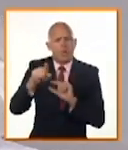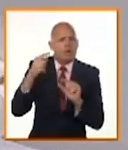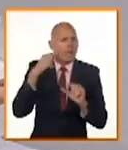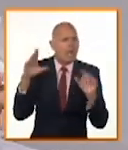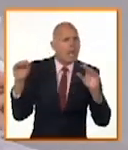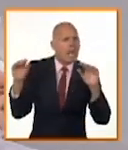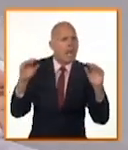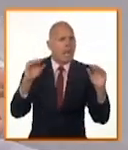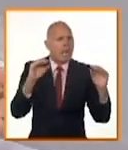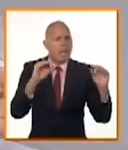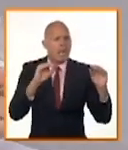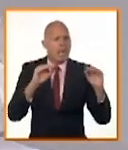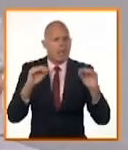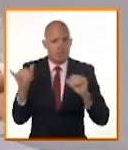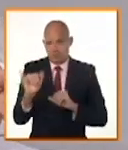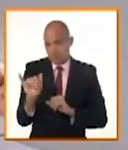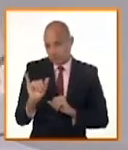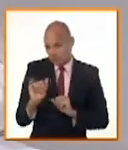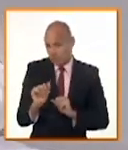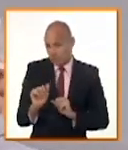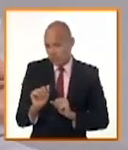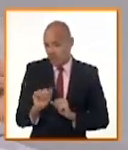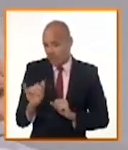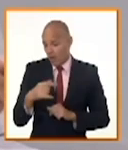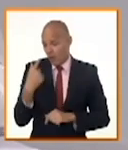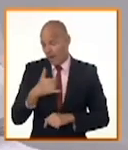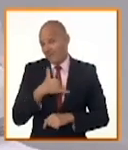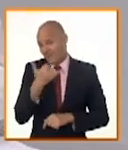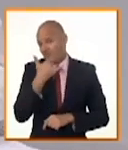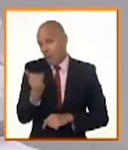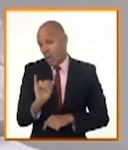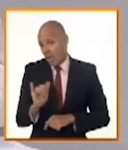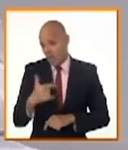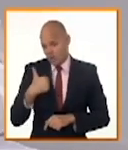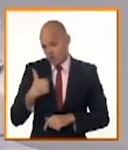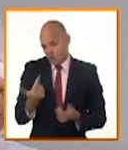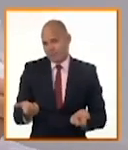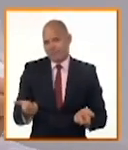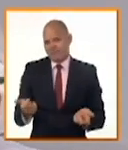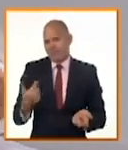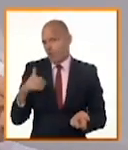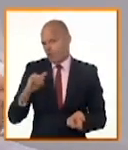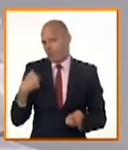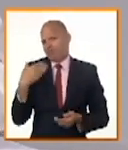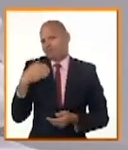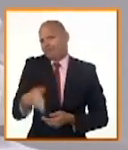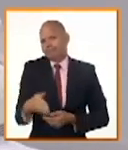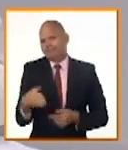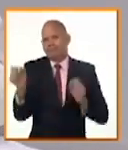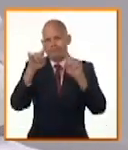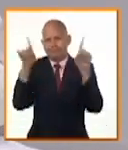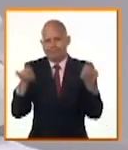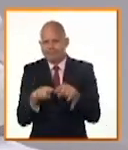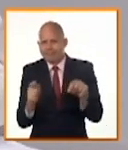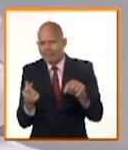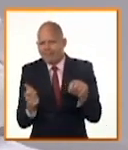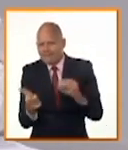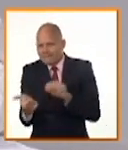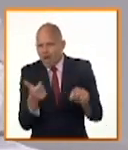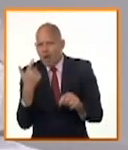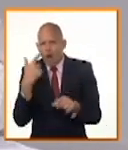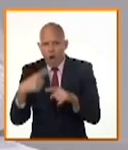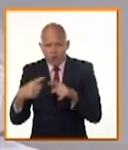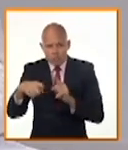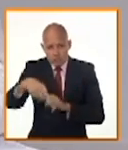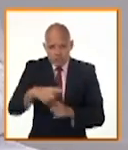hoy y lo vivimos en carne propia también o sea porque también tenemos que ir esa carrera automático También tenemos que estar Pero bueno también nos corresponde monitorear están Viendo la situación